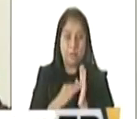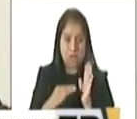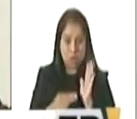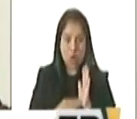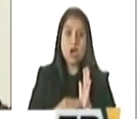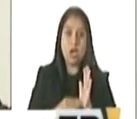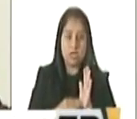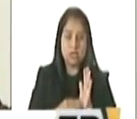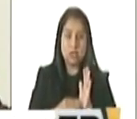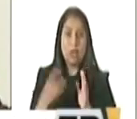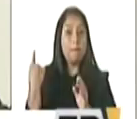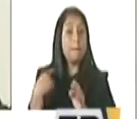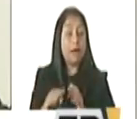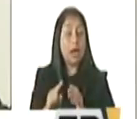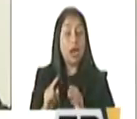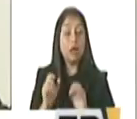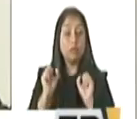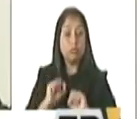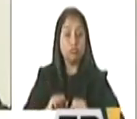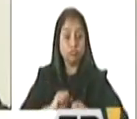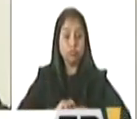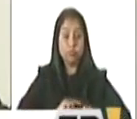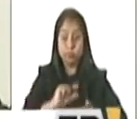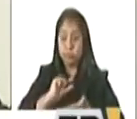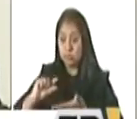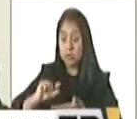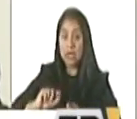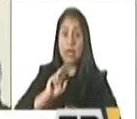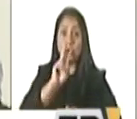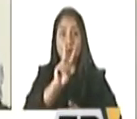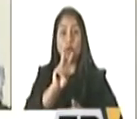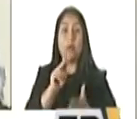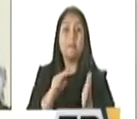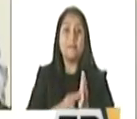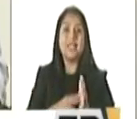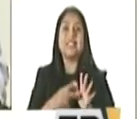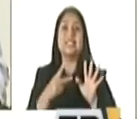272 millones para poderle llegar a